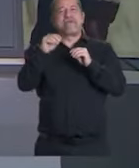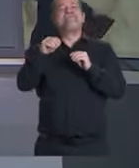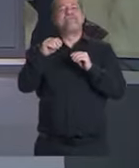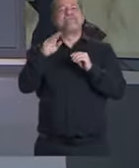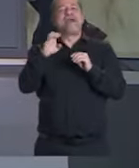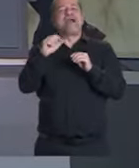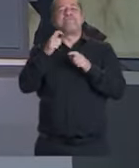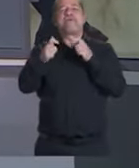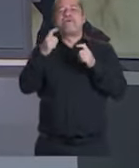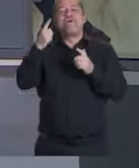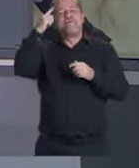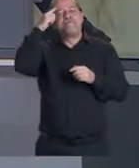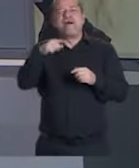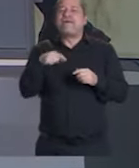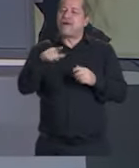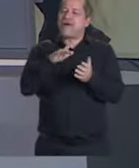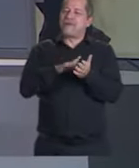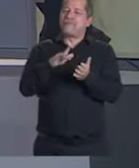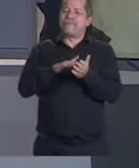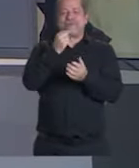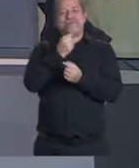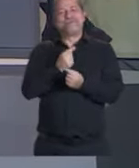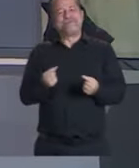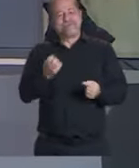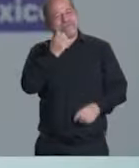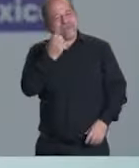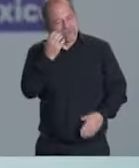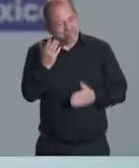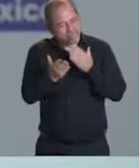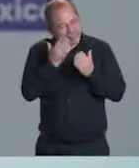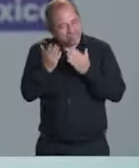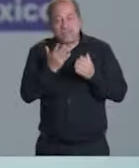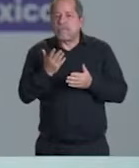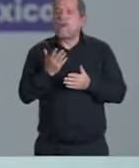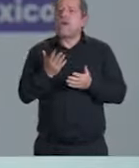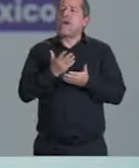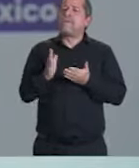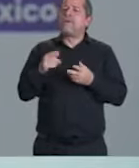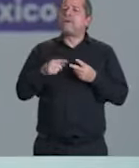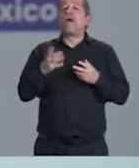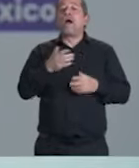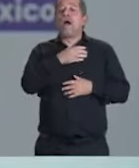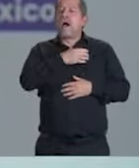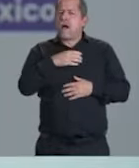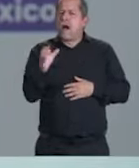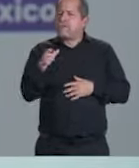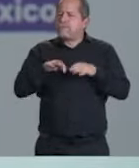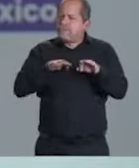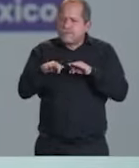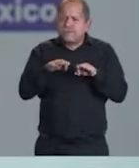la educación. Por otro lado, vamos a darle seguridad social a las jornaleras y jornaleros agrícolas, vamos a